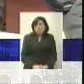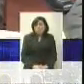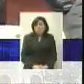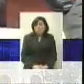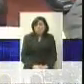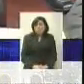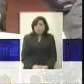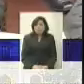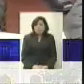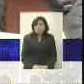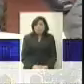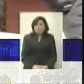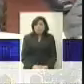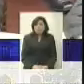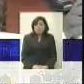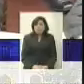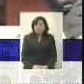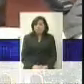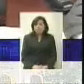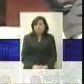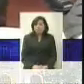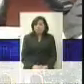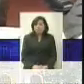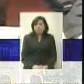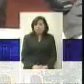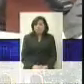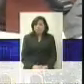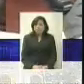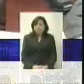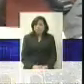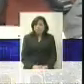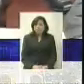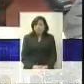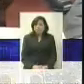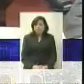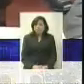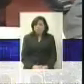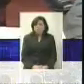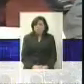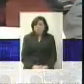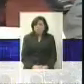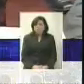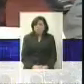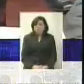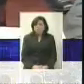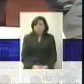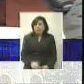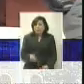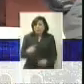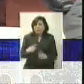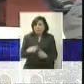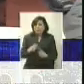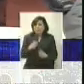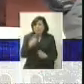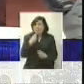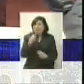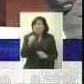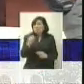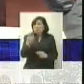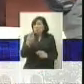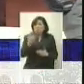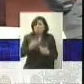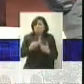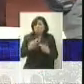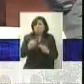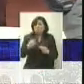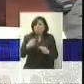declaraciones. No una, varias. Regresamos al tema. Entonces, Arteta le dice, sí, pues tú me has endosado